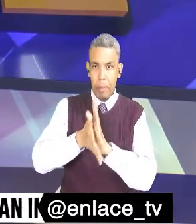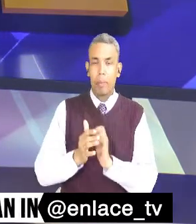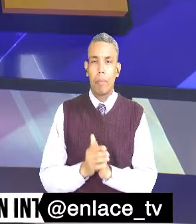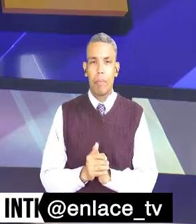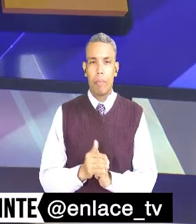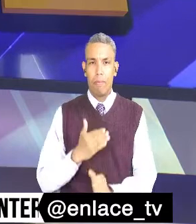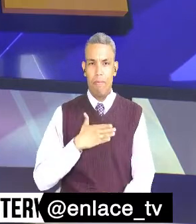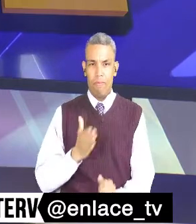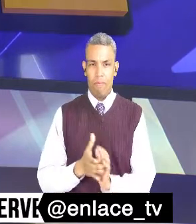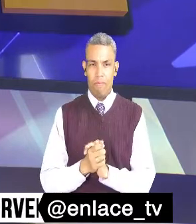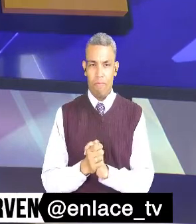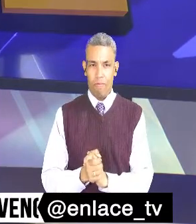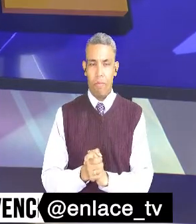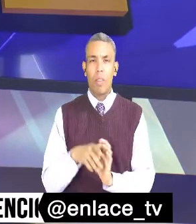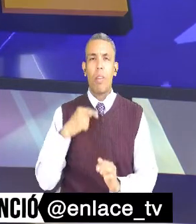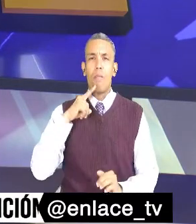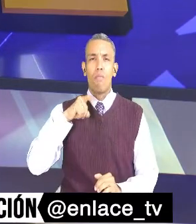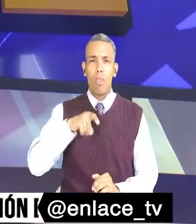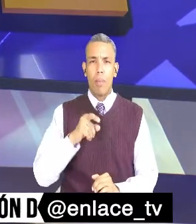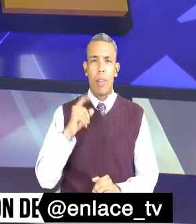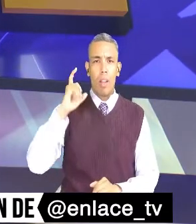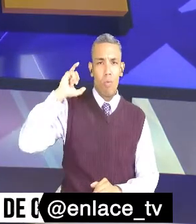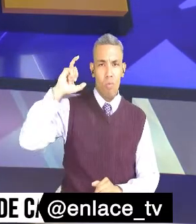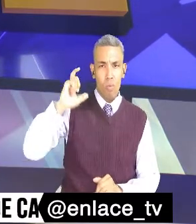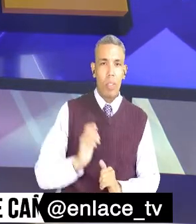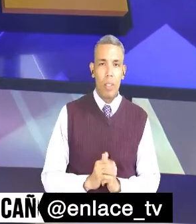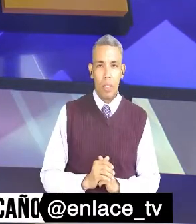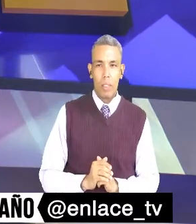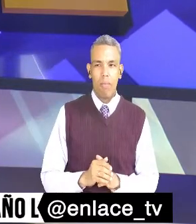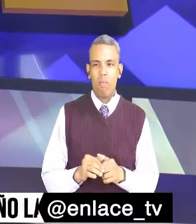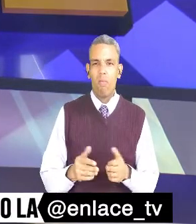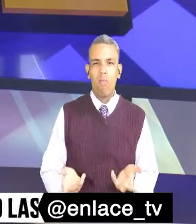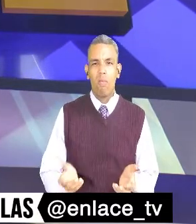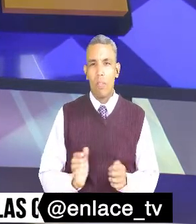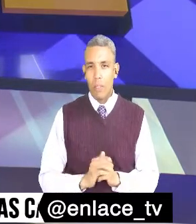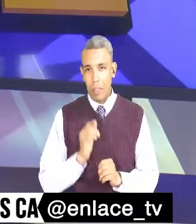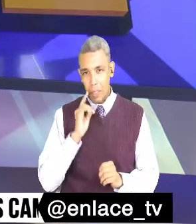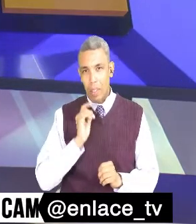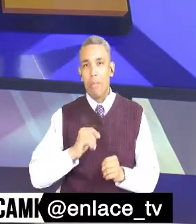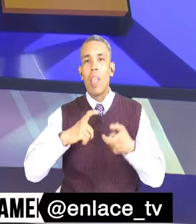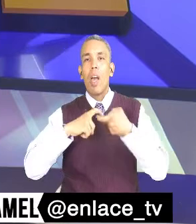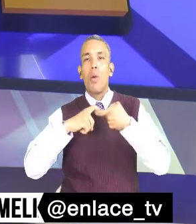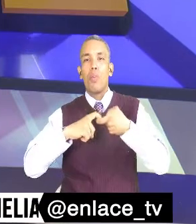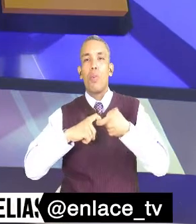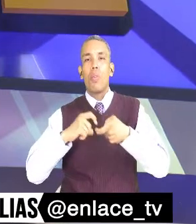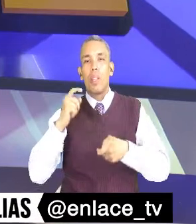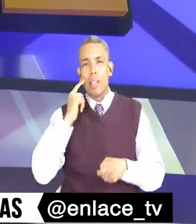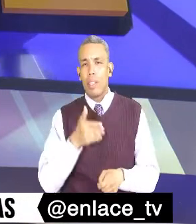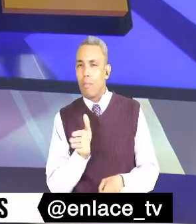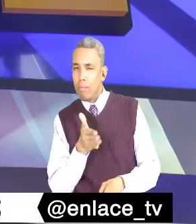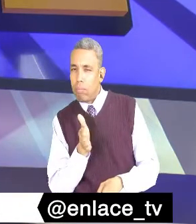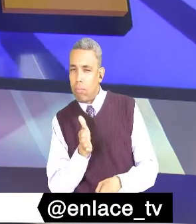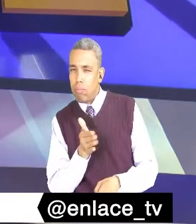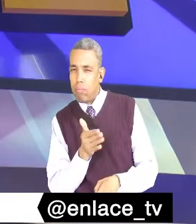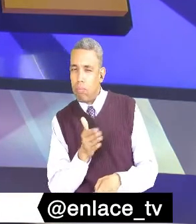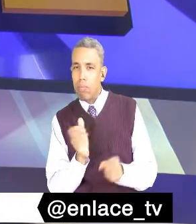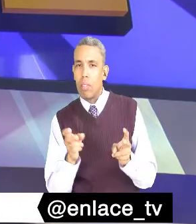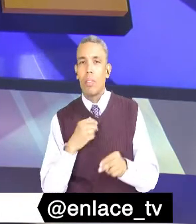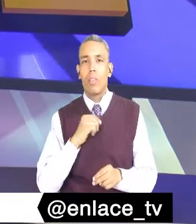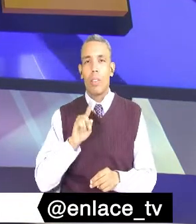nos sintonizan en la ciudad de Bucaramanga y de Cúcuta a través de la plataforma digital de UNE en el canal 102. Bienvenidos a Enlace Noticias, a continuación